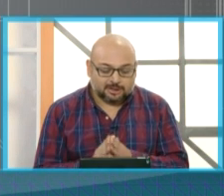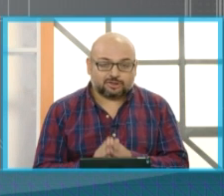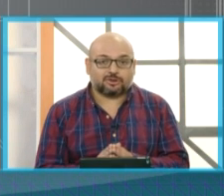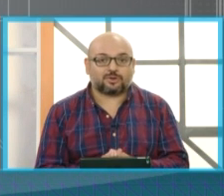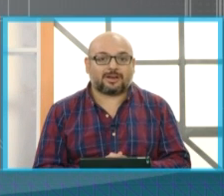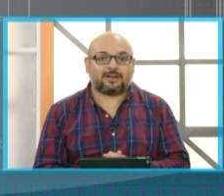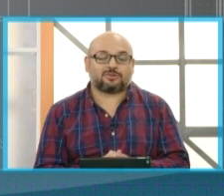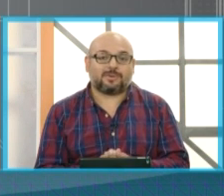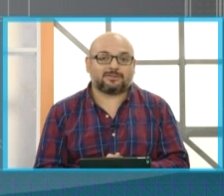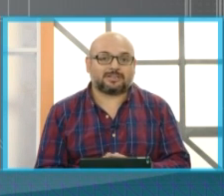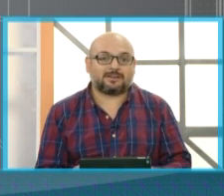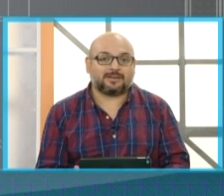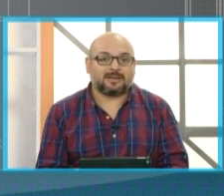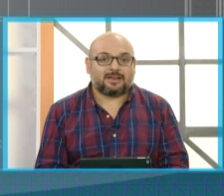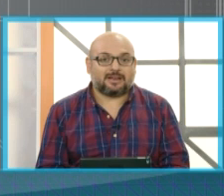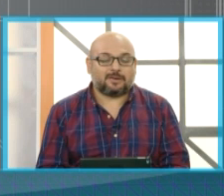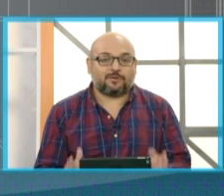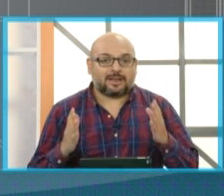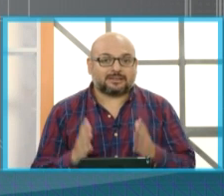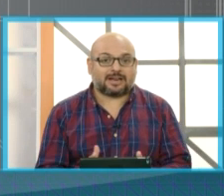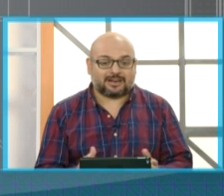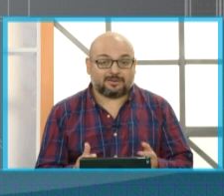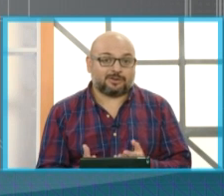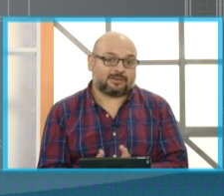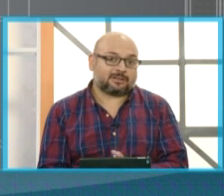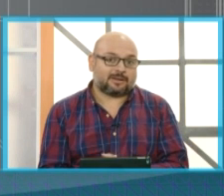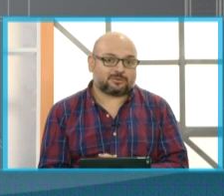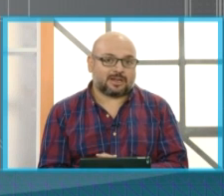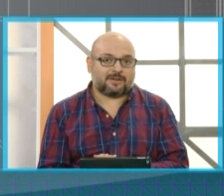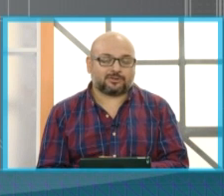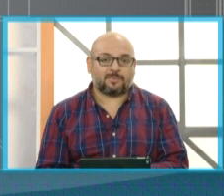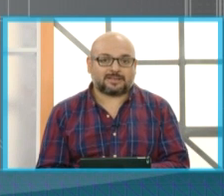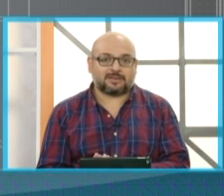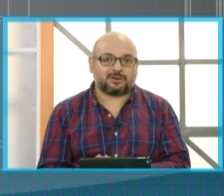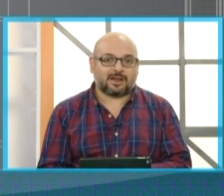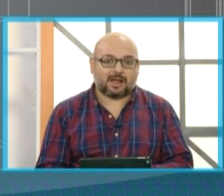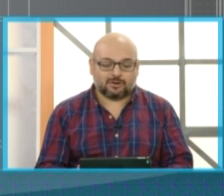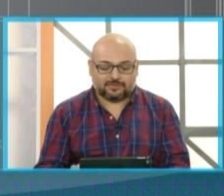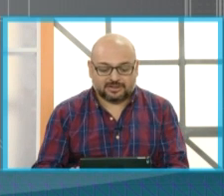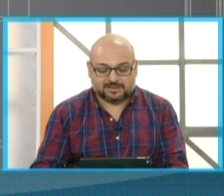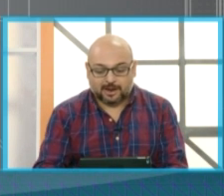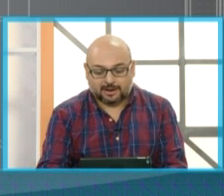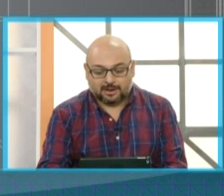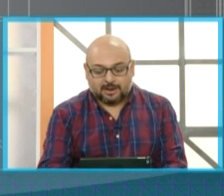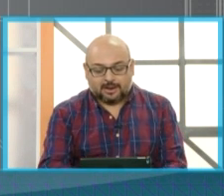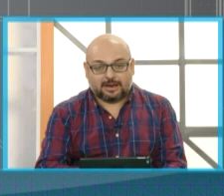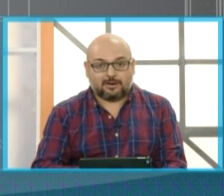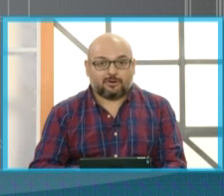completamente, solo su cara y sus manos estaban fuera del traje. Bueno, esta es una de las fotos más icónicas que quedó del fin de